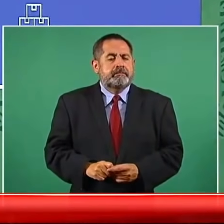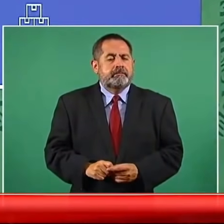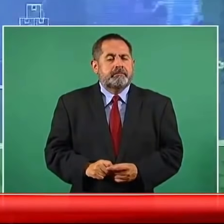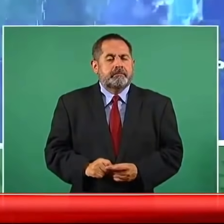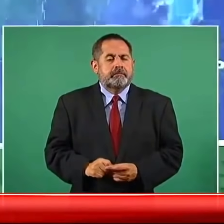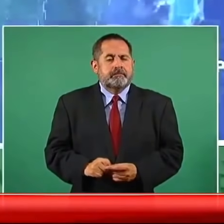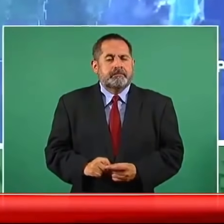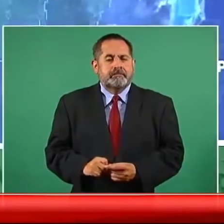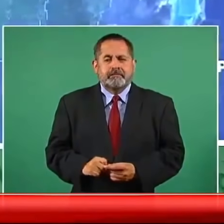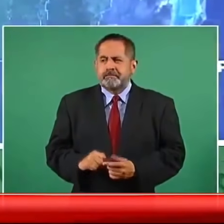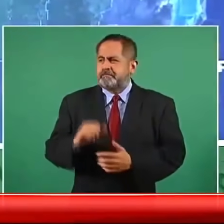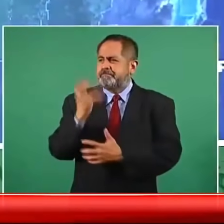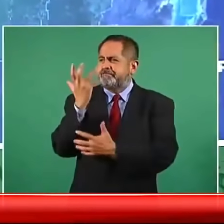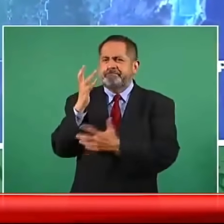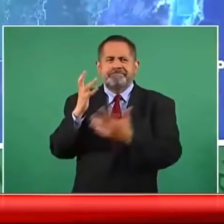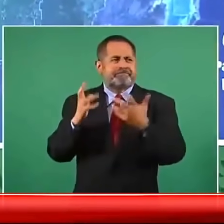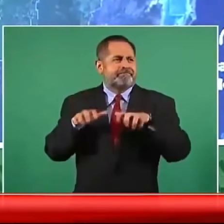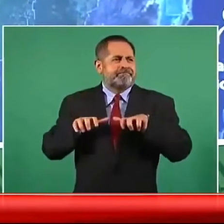La naturaleza.